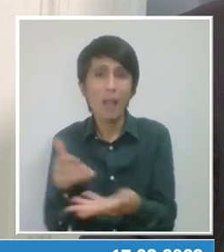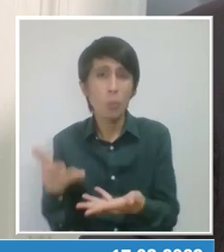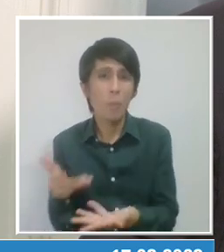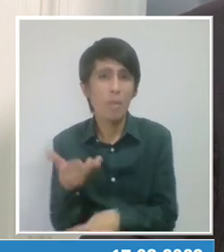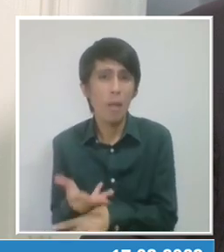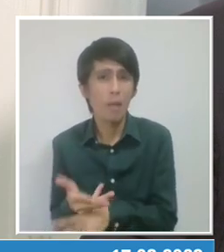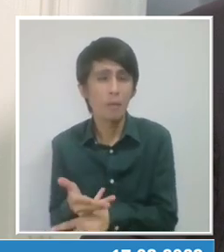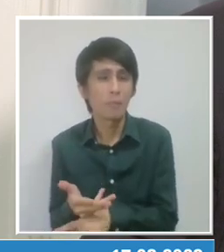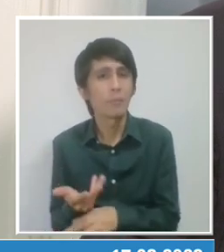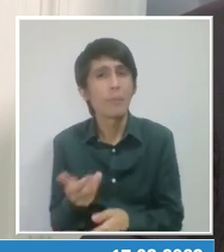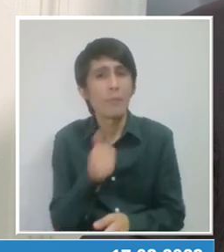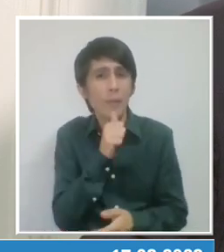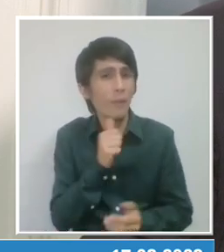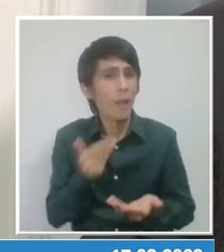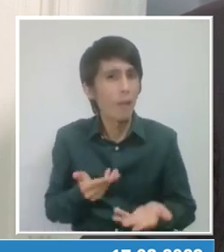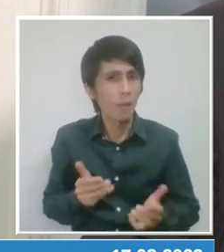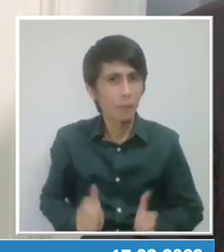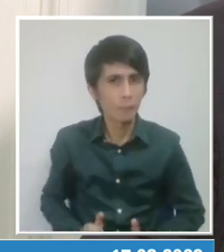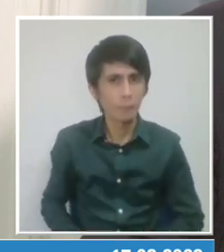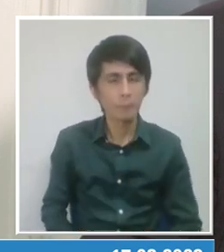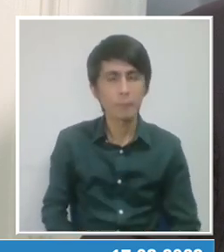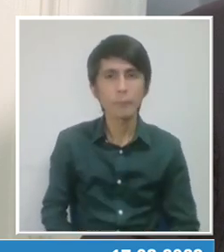Sigo adelante.